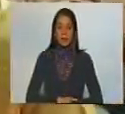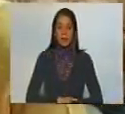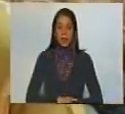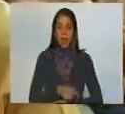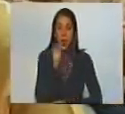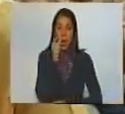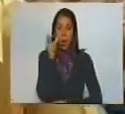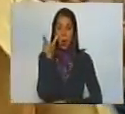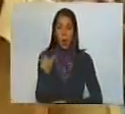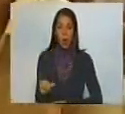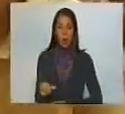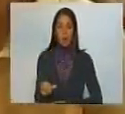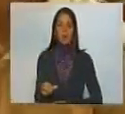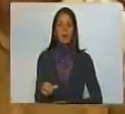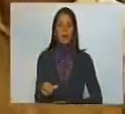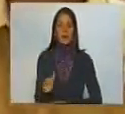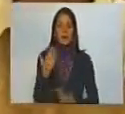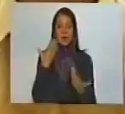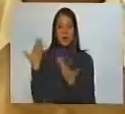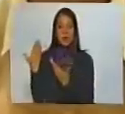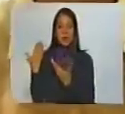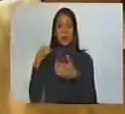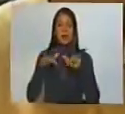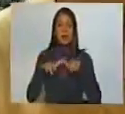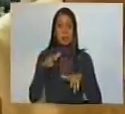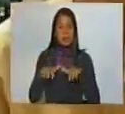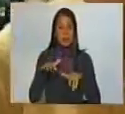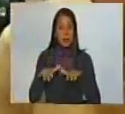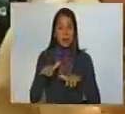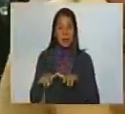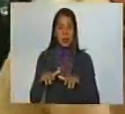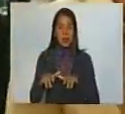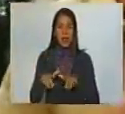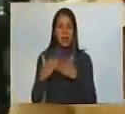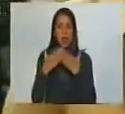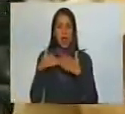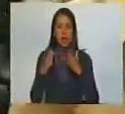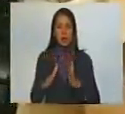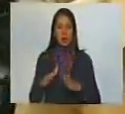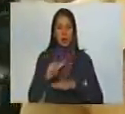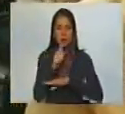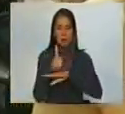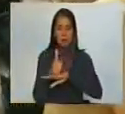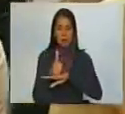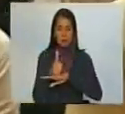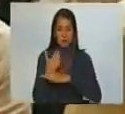Ciudadano Jefferson Tineo, secretario de Bienestar Estudiantil.